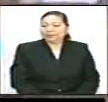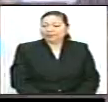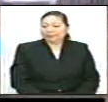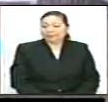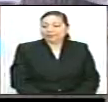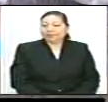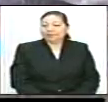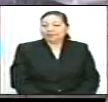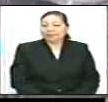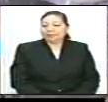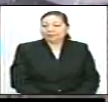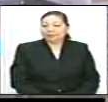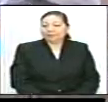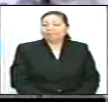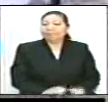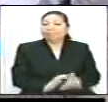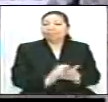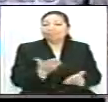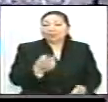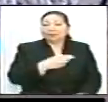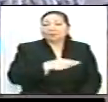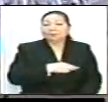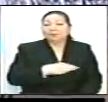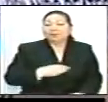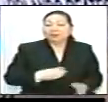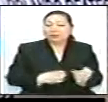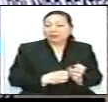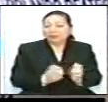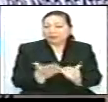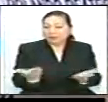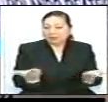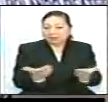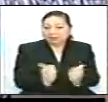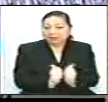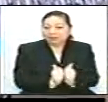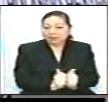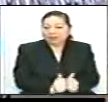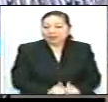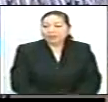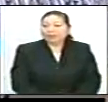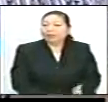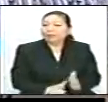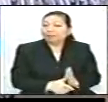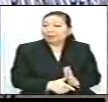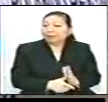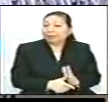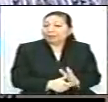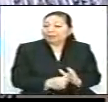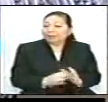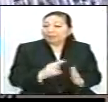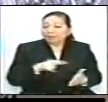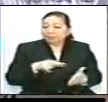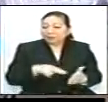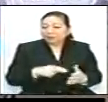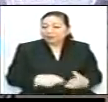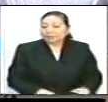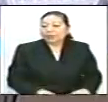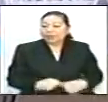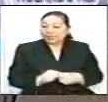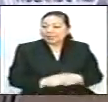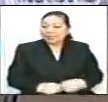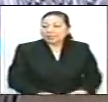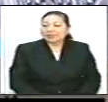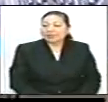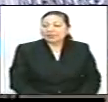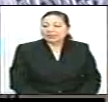Gracias, presidente. Saludar al ministro y al equipo que lo acompaña. Luego de la clase diagnóstico de realidad nacional